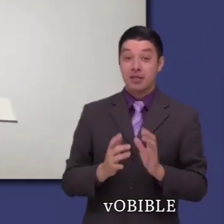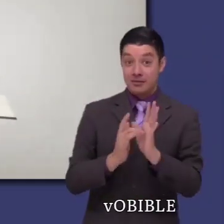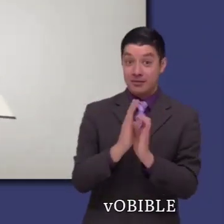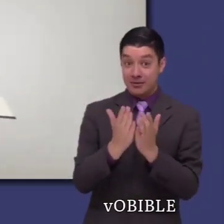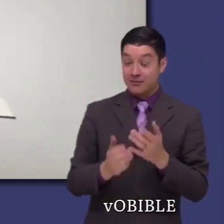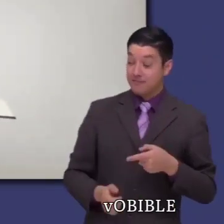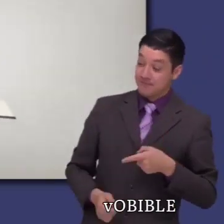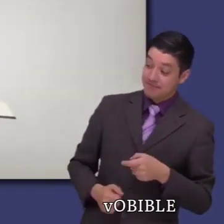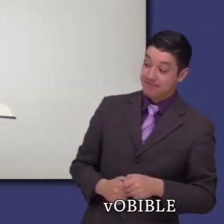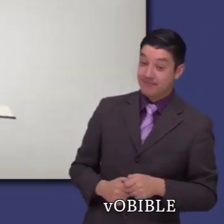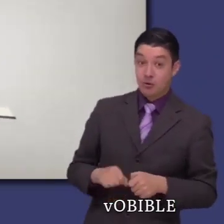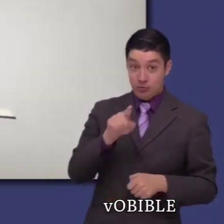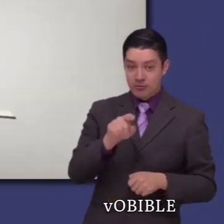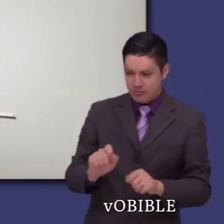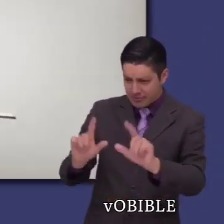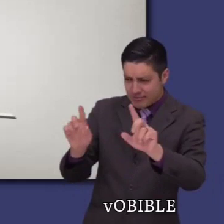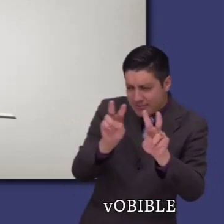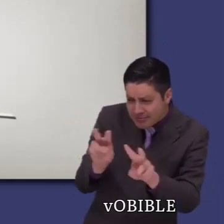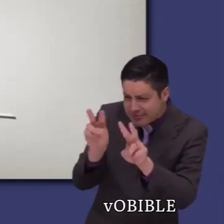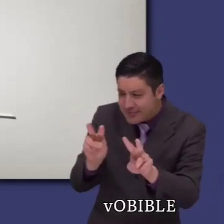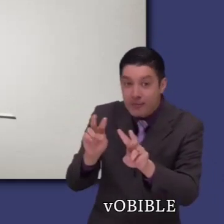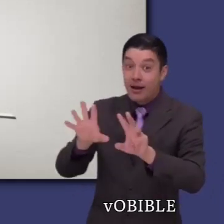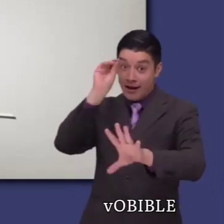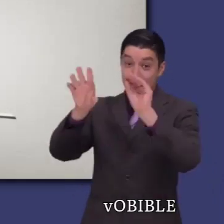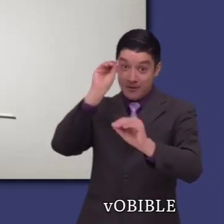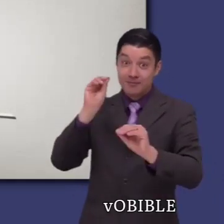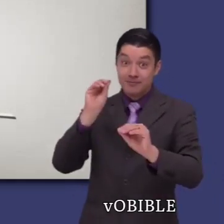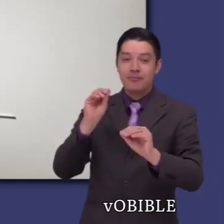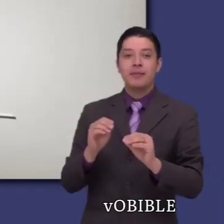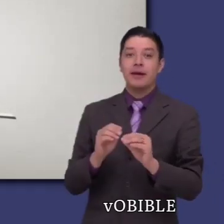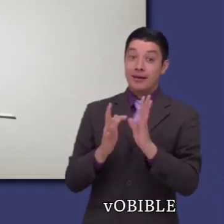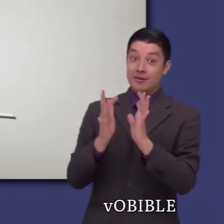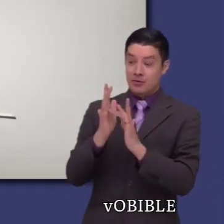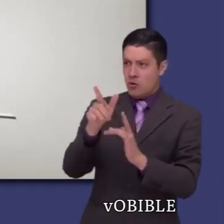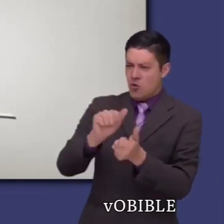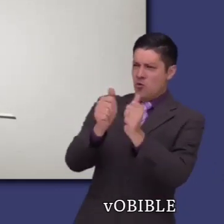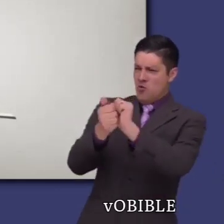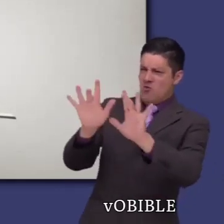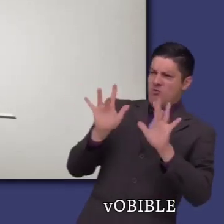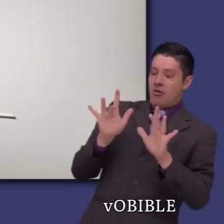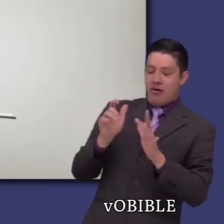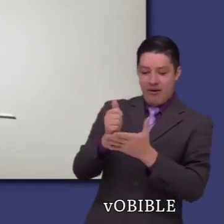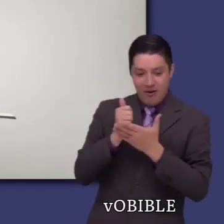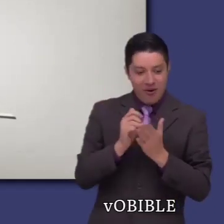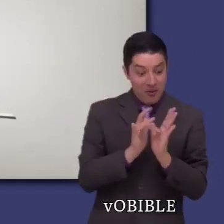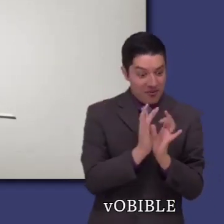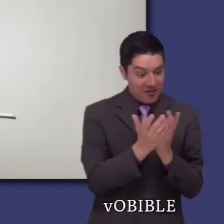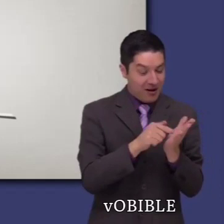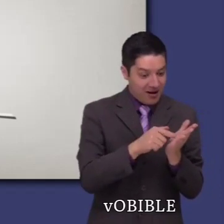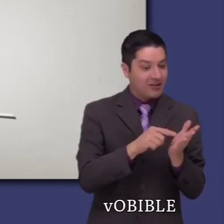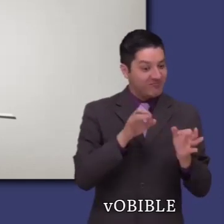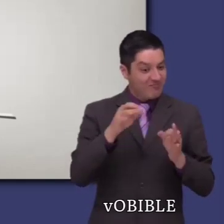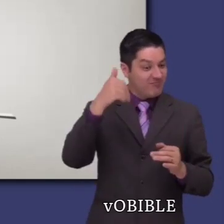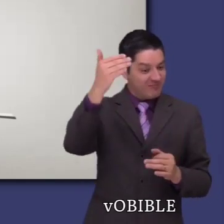Cuando lea la segunda carta de Pedro, fíjese en que la transfiguración de Cristo fortalece nuestra fe en las profecías bíblicas,